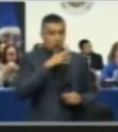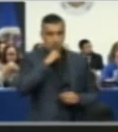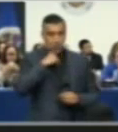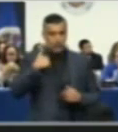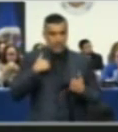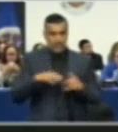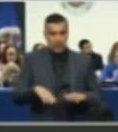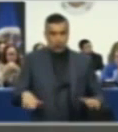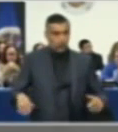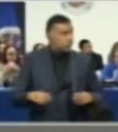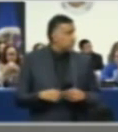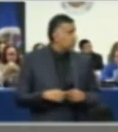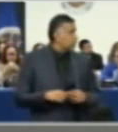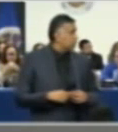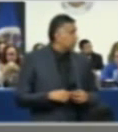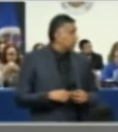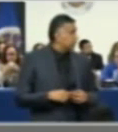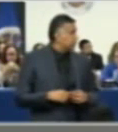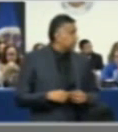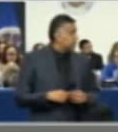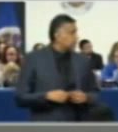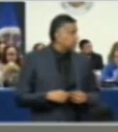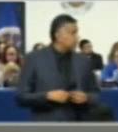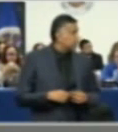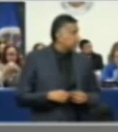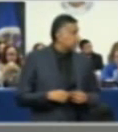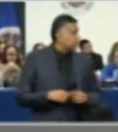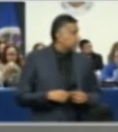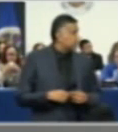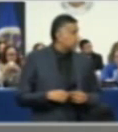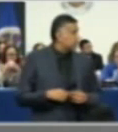tener hijos. Ya. Queremos ser padres.